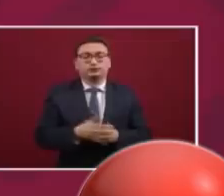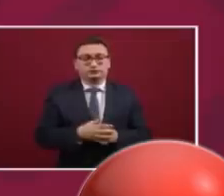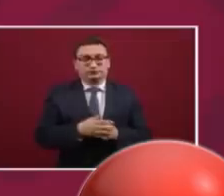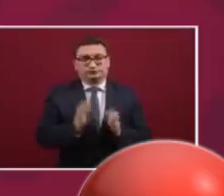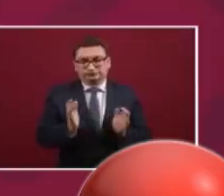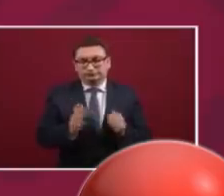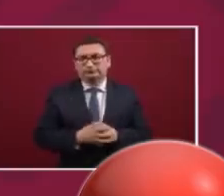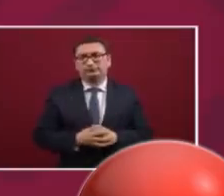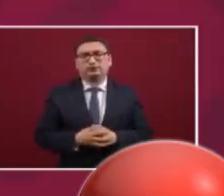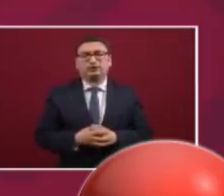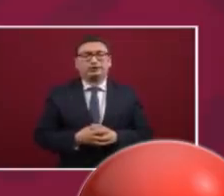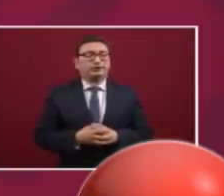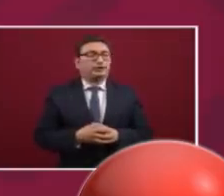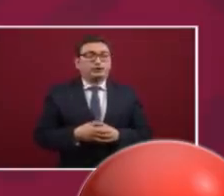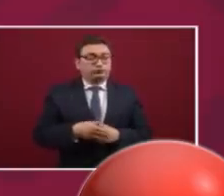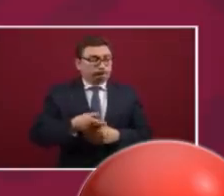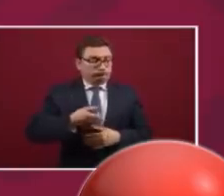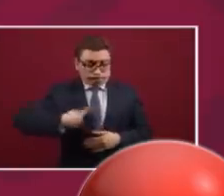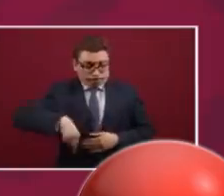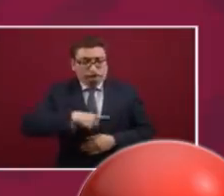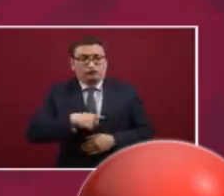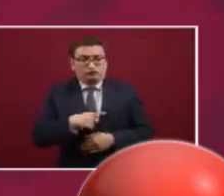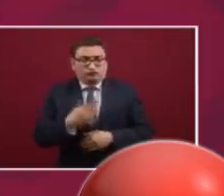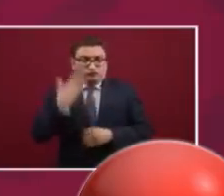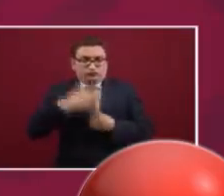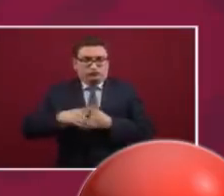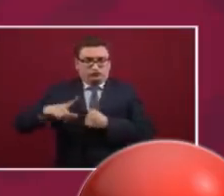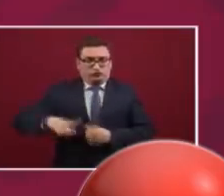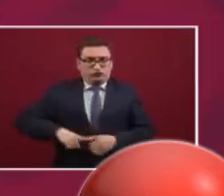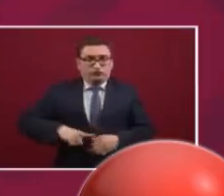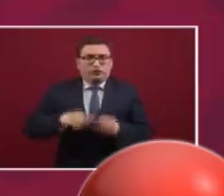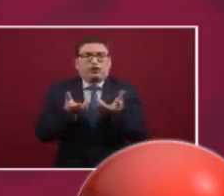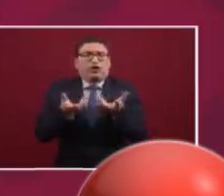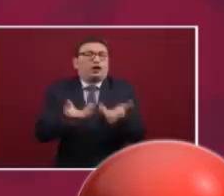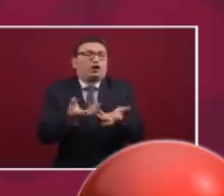sea, ¿qué podemos hacer nosotros desde el gobierno?